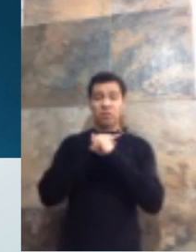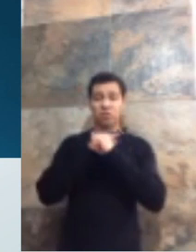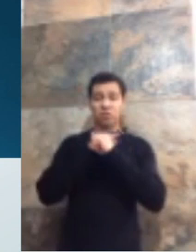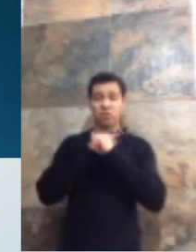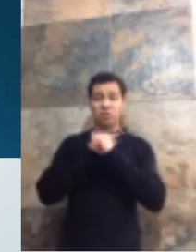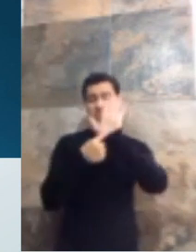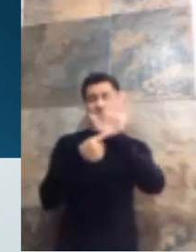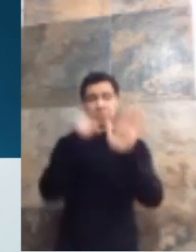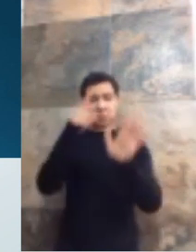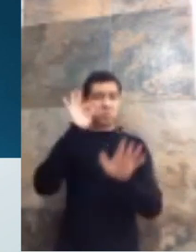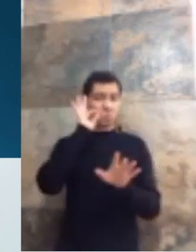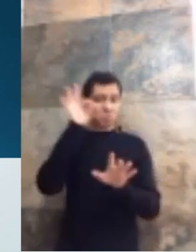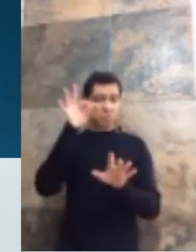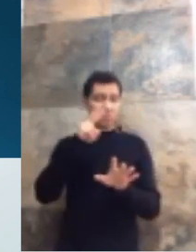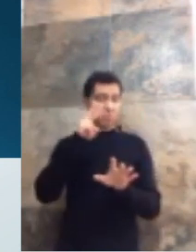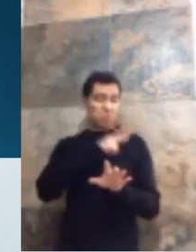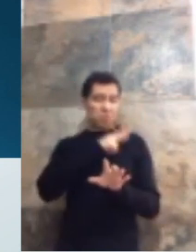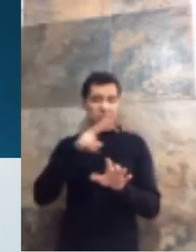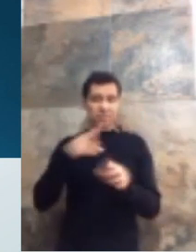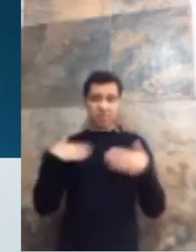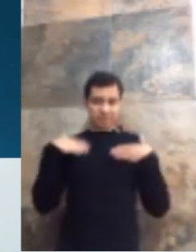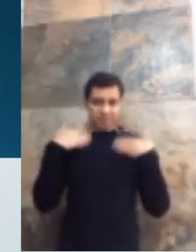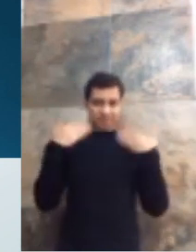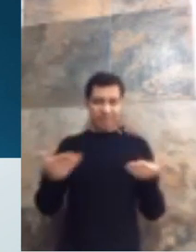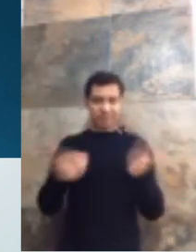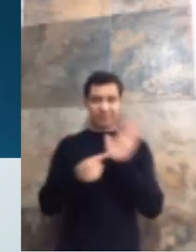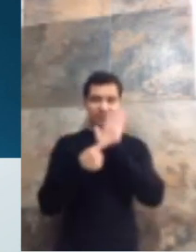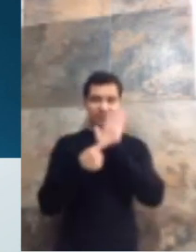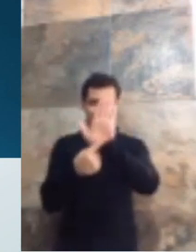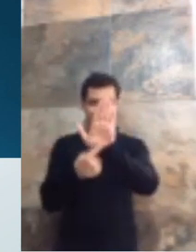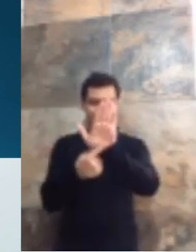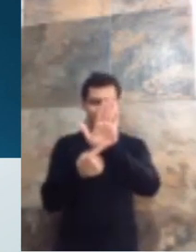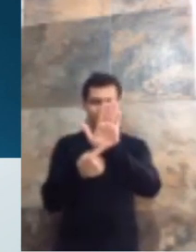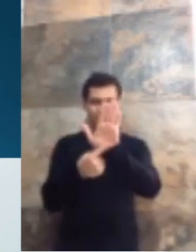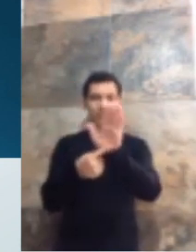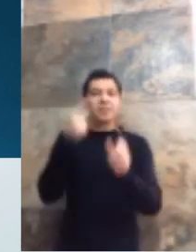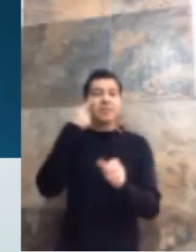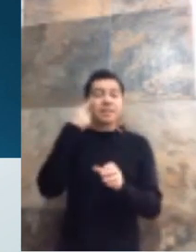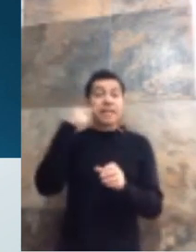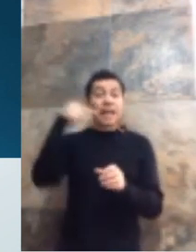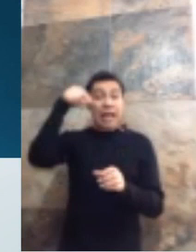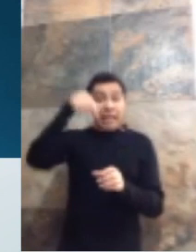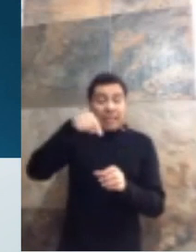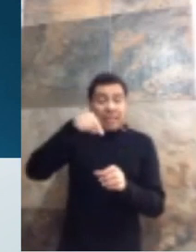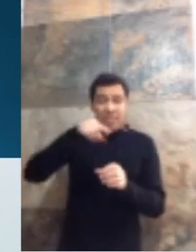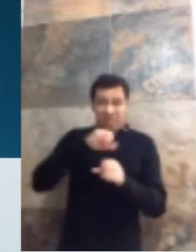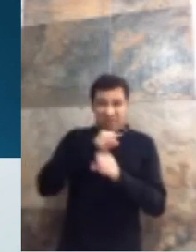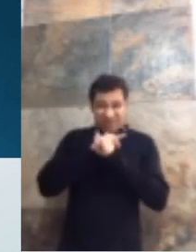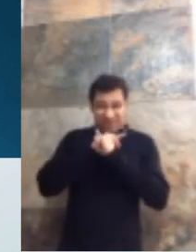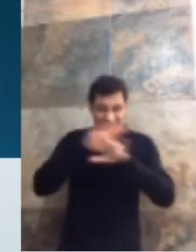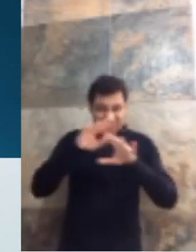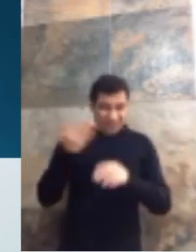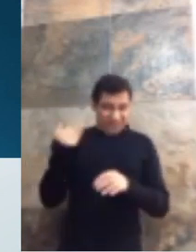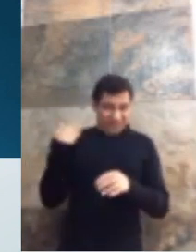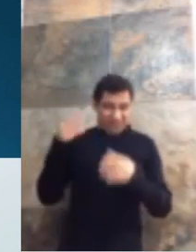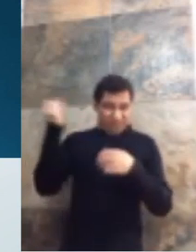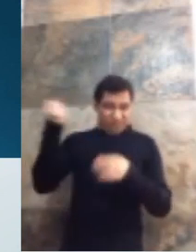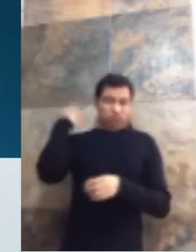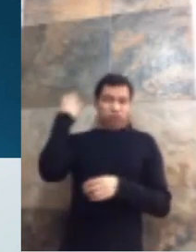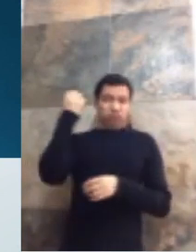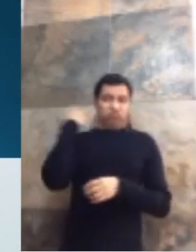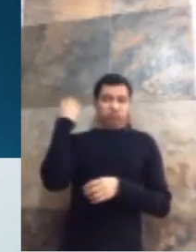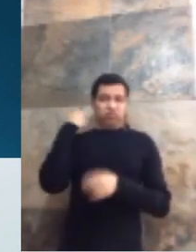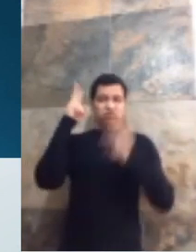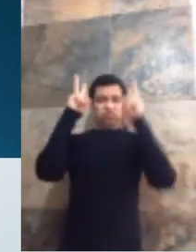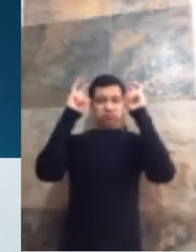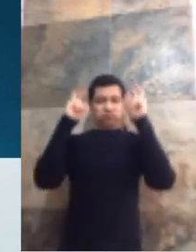presentación la va a conservarla el PUEC, y también la vamos a subir a la página web